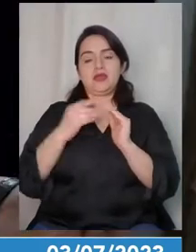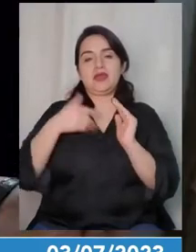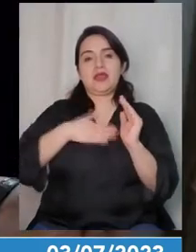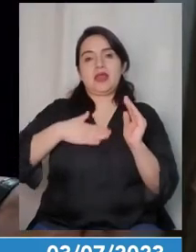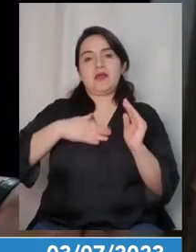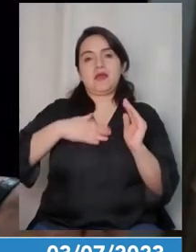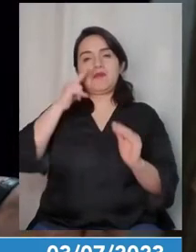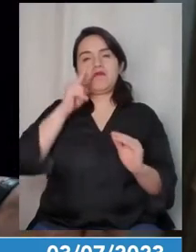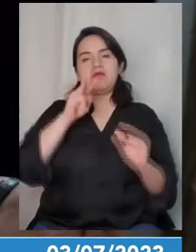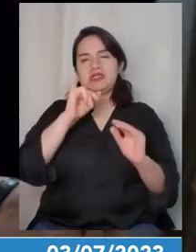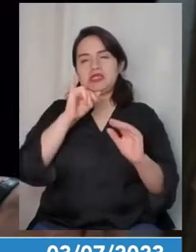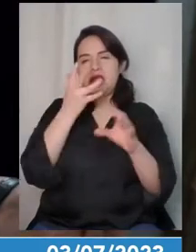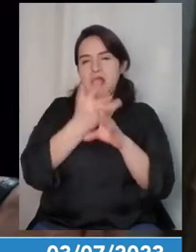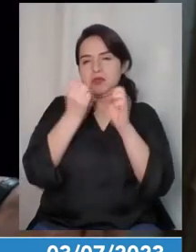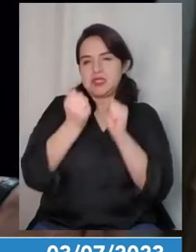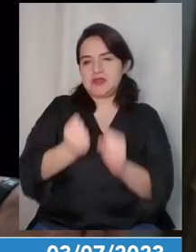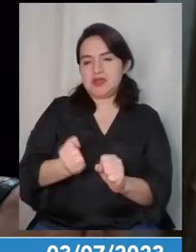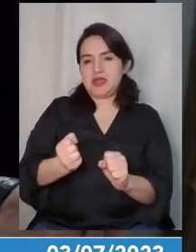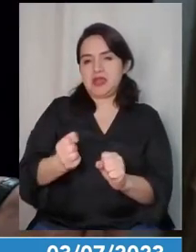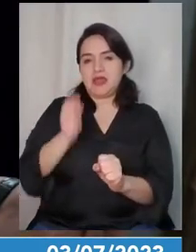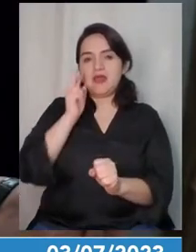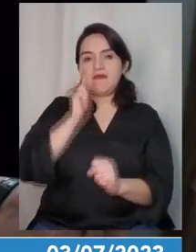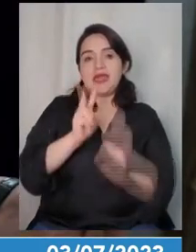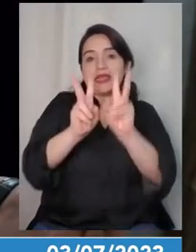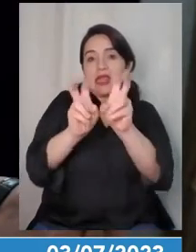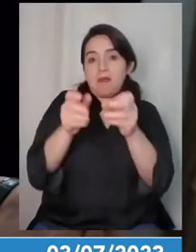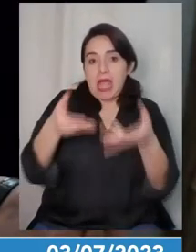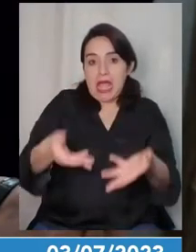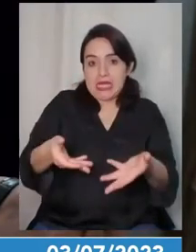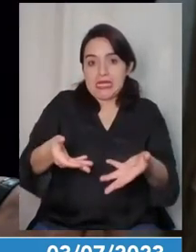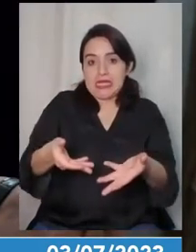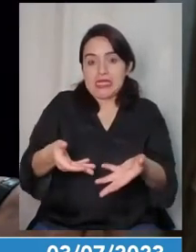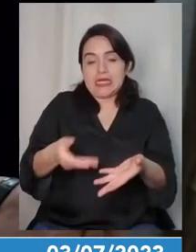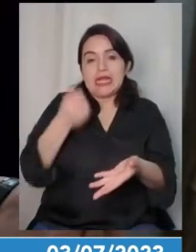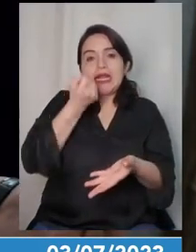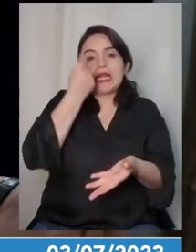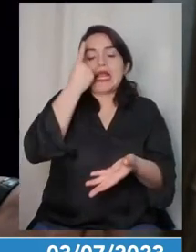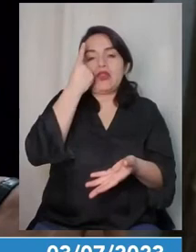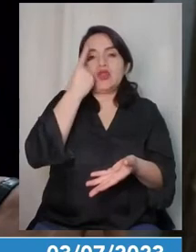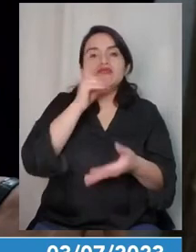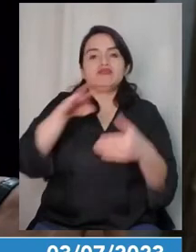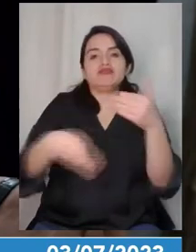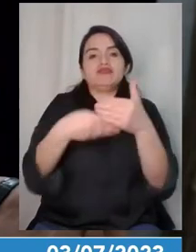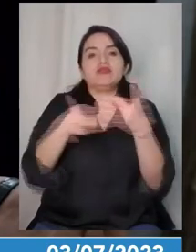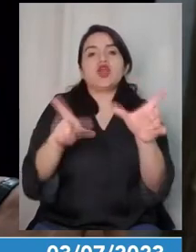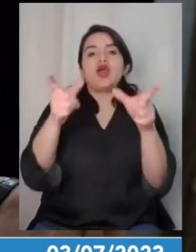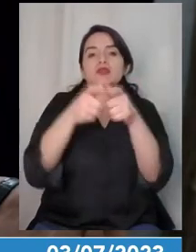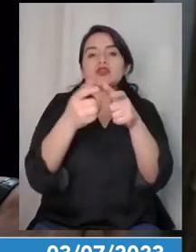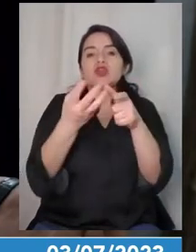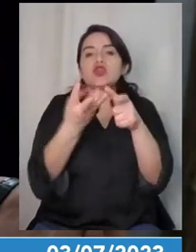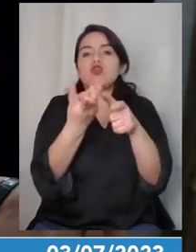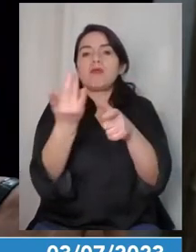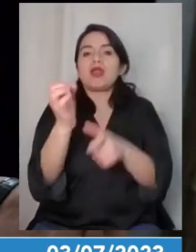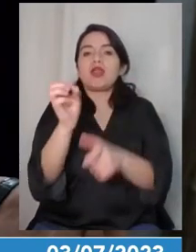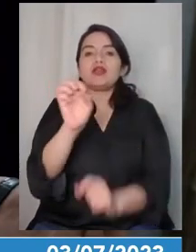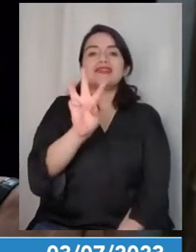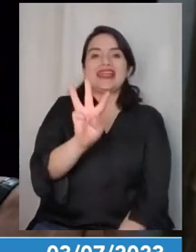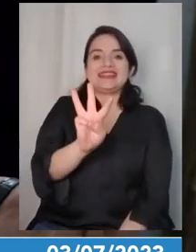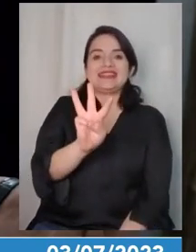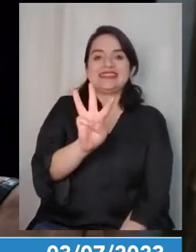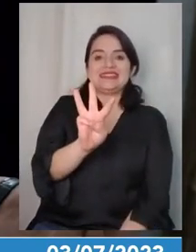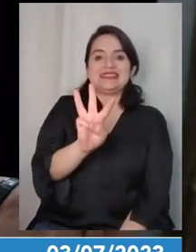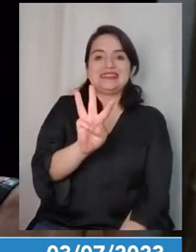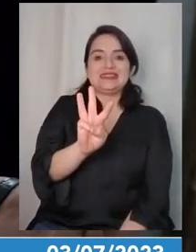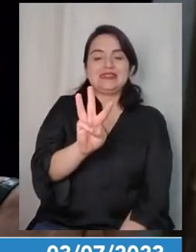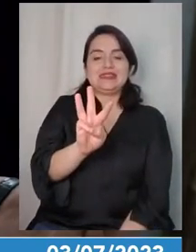de que podamos ver este tema acá, entendiendo que es parte de la Comisión 3, pero es un tema